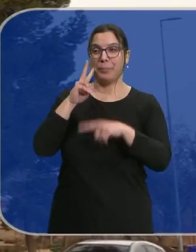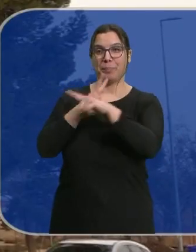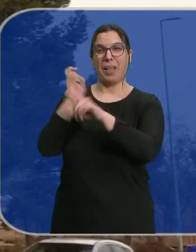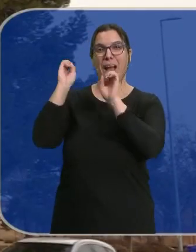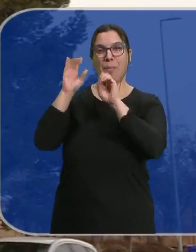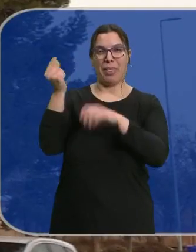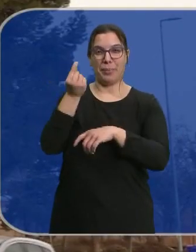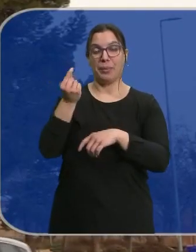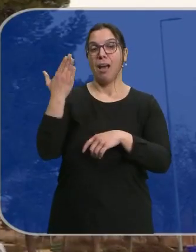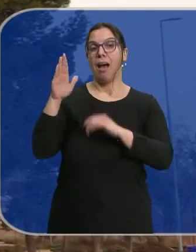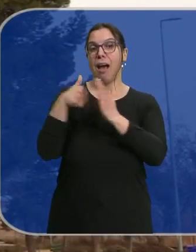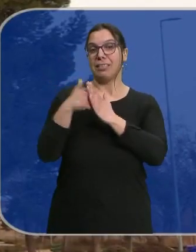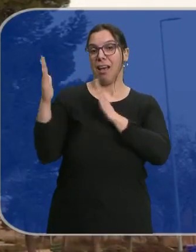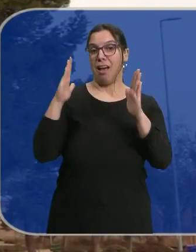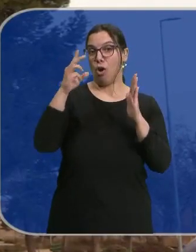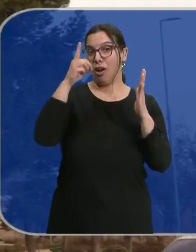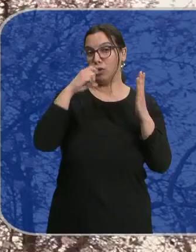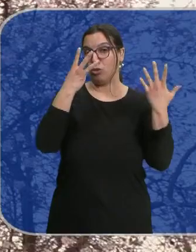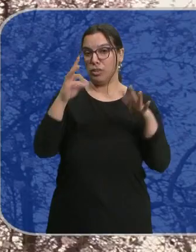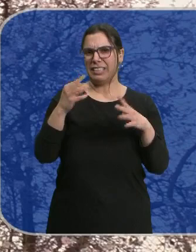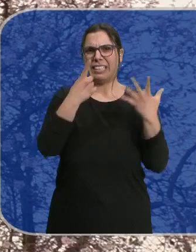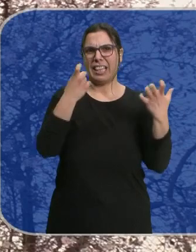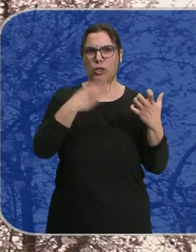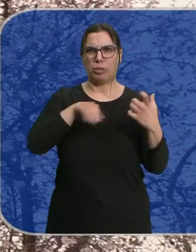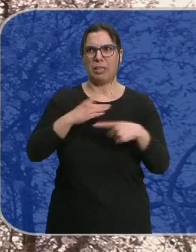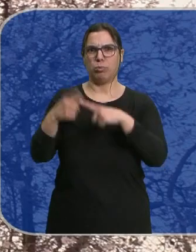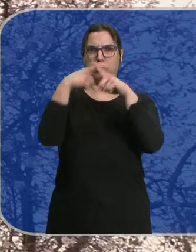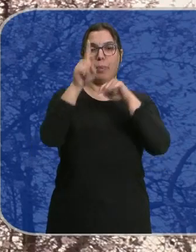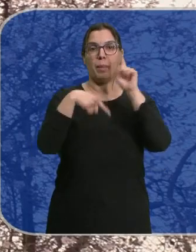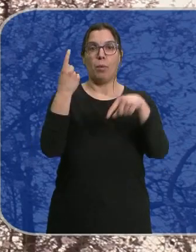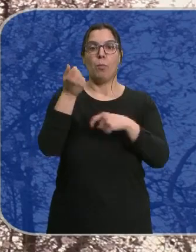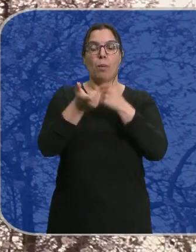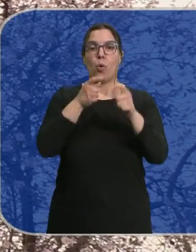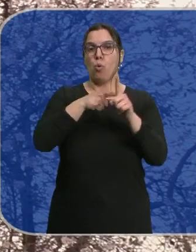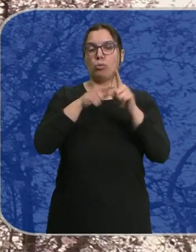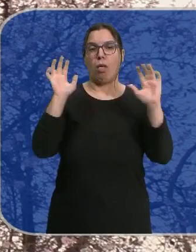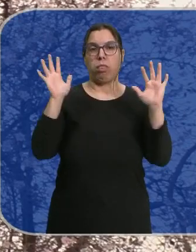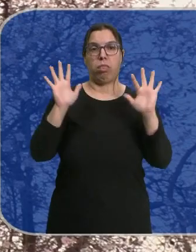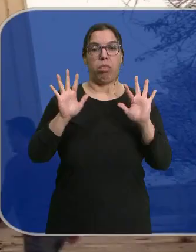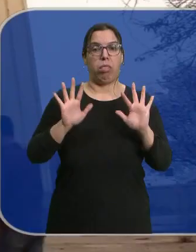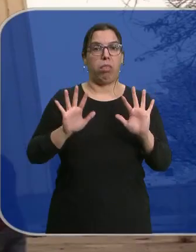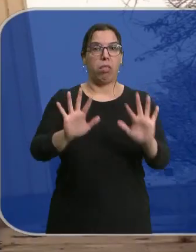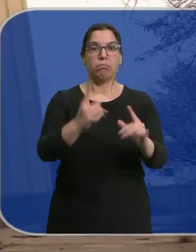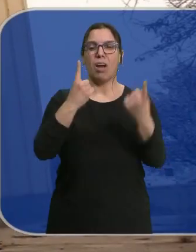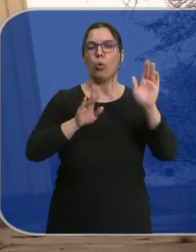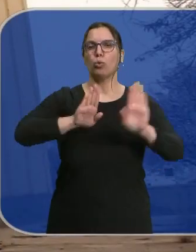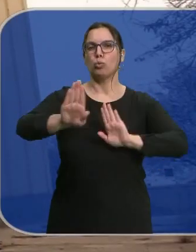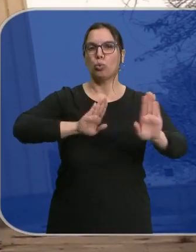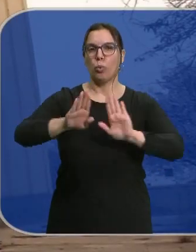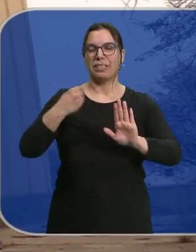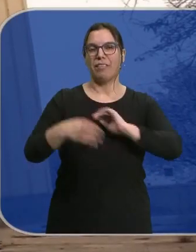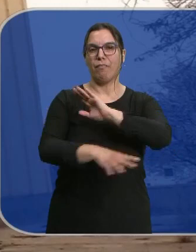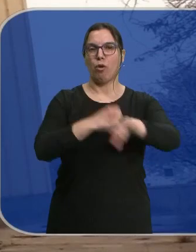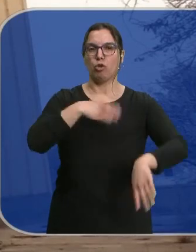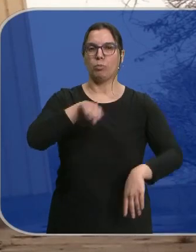silos. Hasta la década de los 80 en España había más de 600, pero poco a poco se fueron dejando de usar y muchos pasaron a ser subastados por el